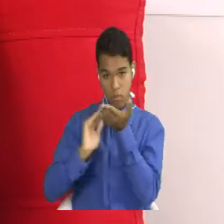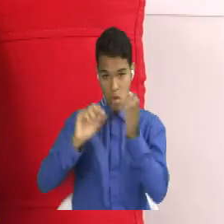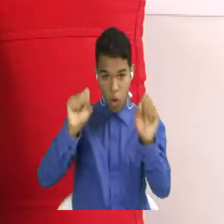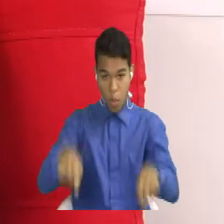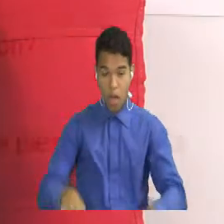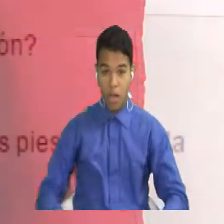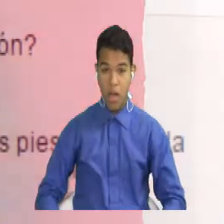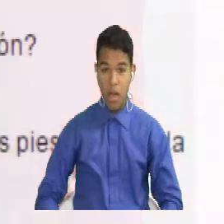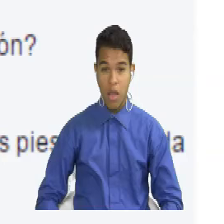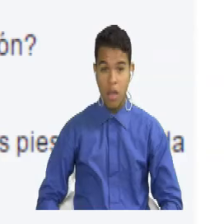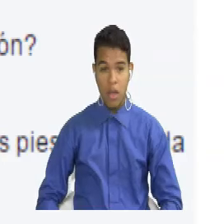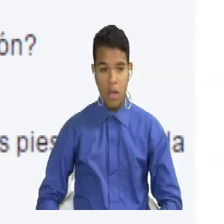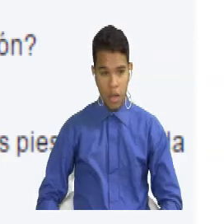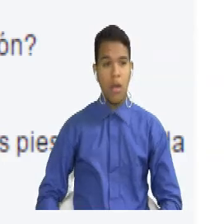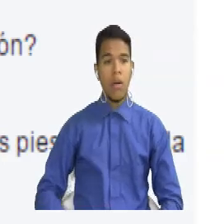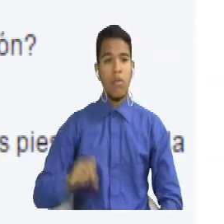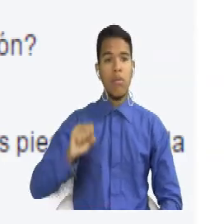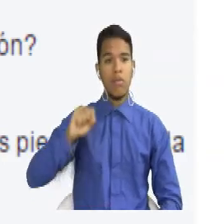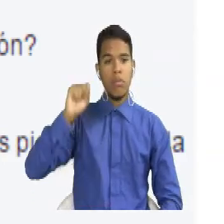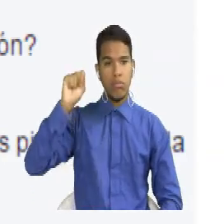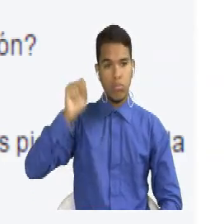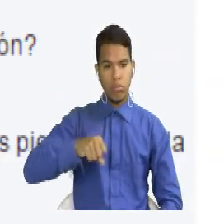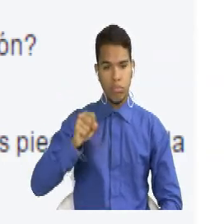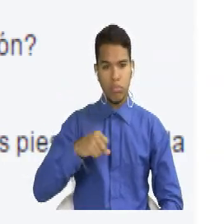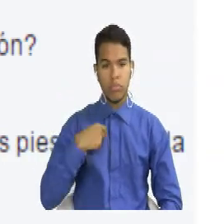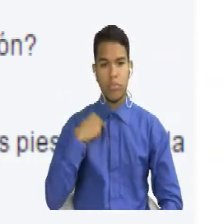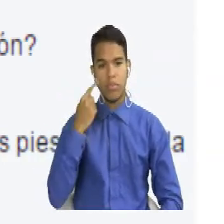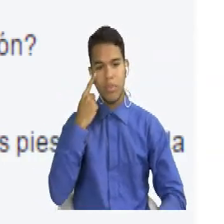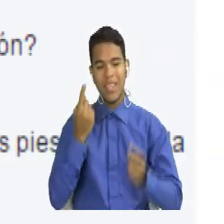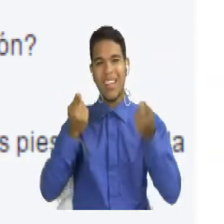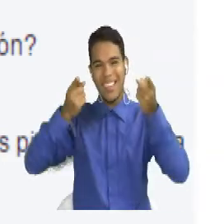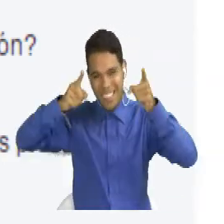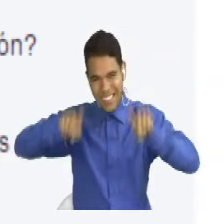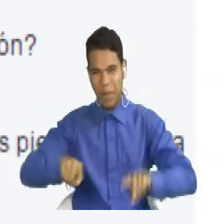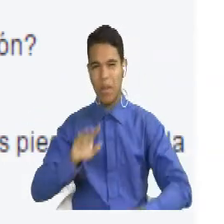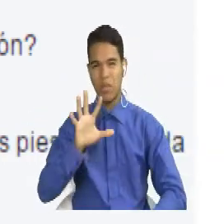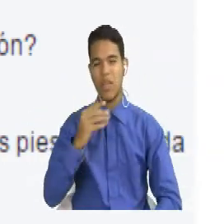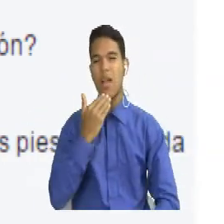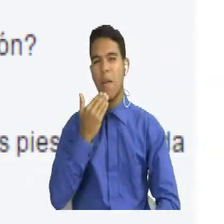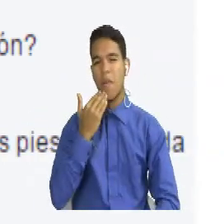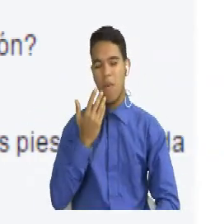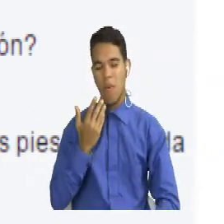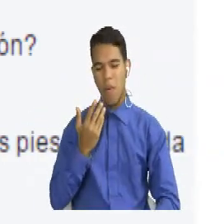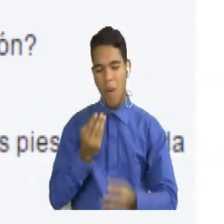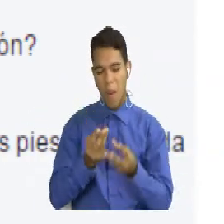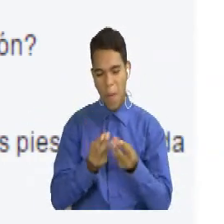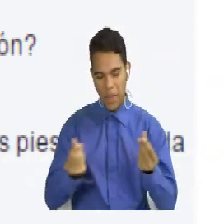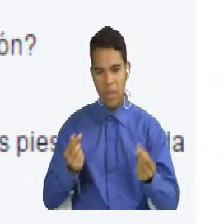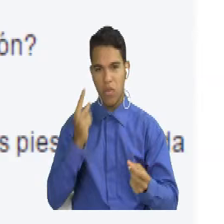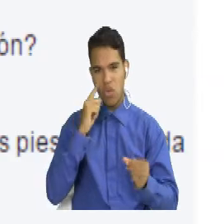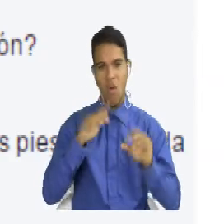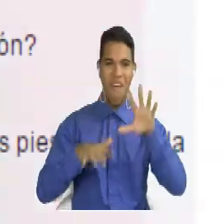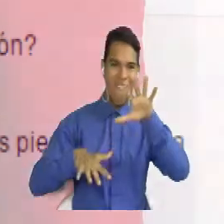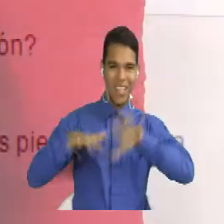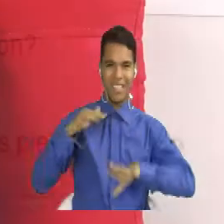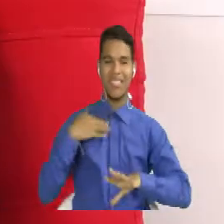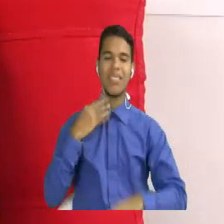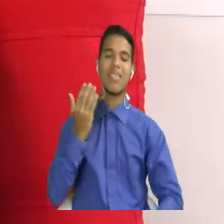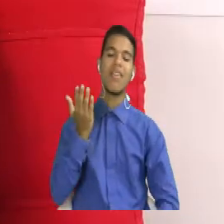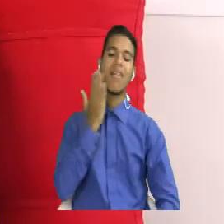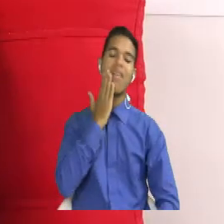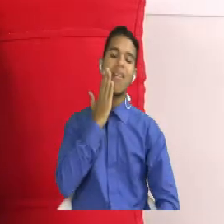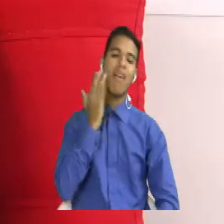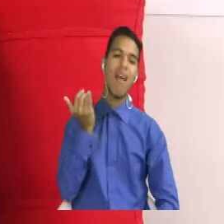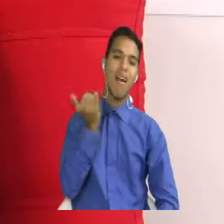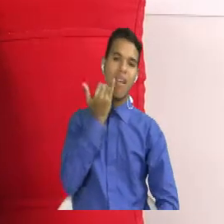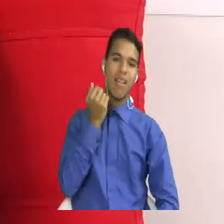de expresión. Se pueden atenuar, tanto como revertirlas, no, pero sí se pueden atenuar. Es algo que va a estar natural ahí en nuestra, es